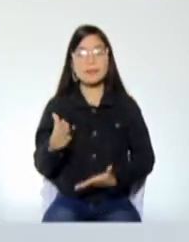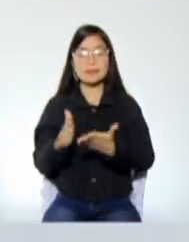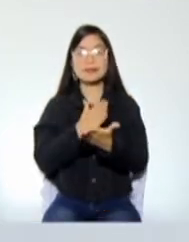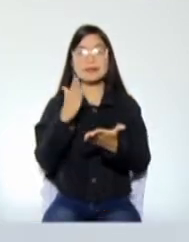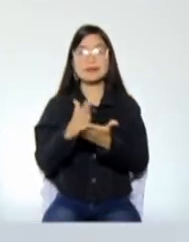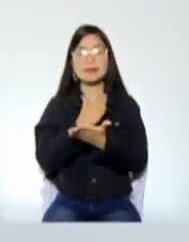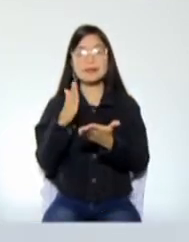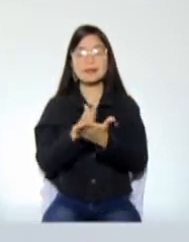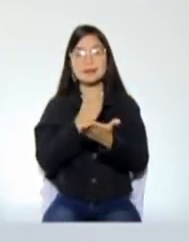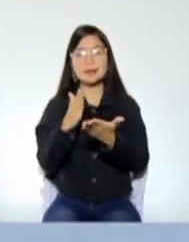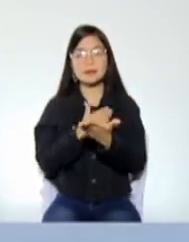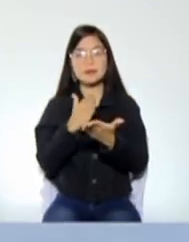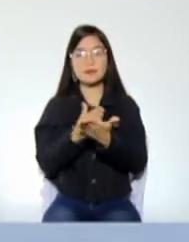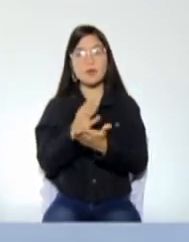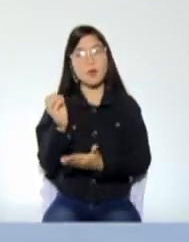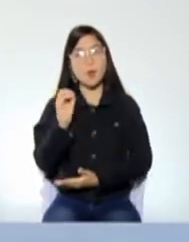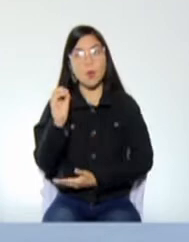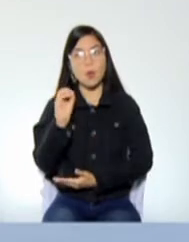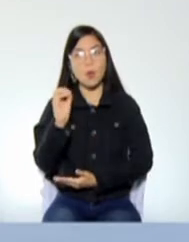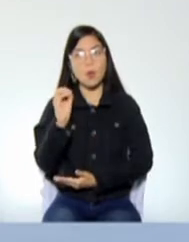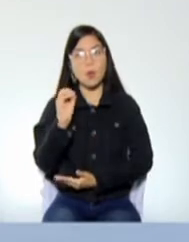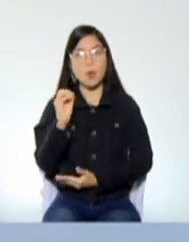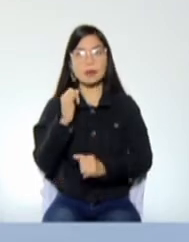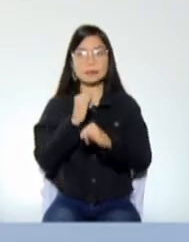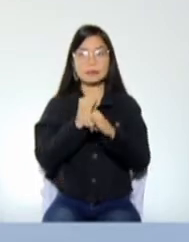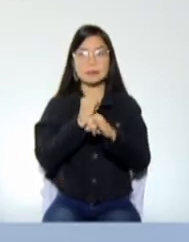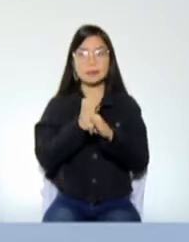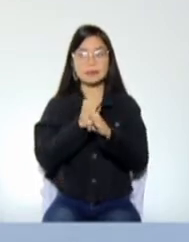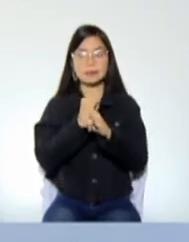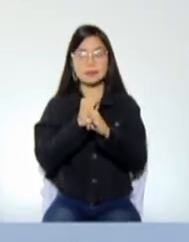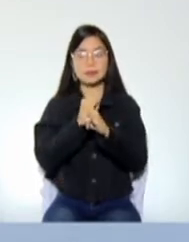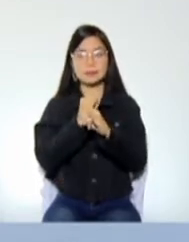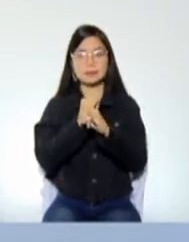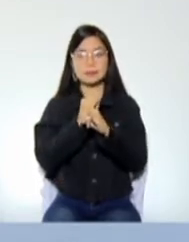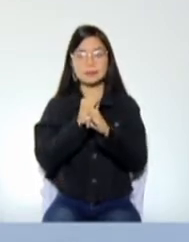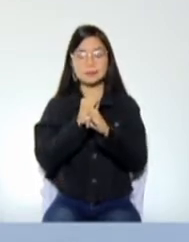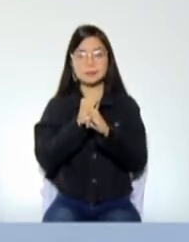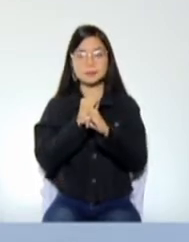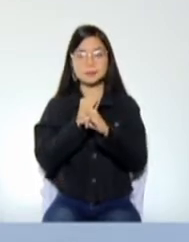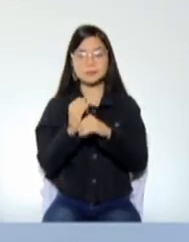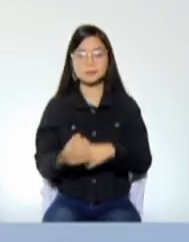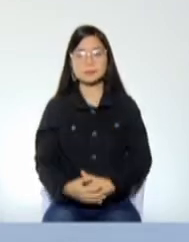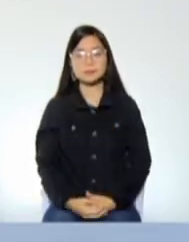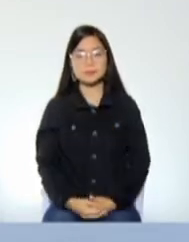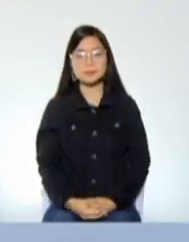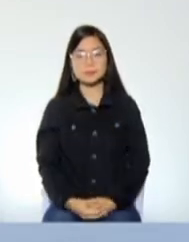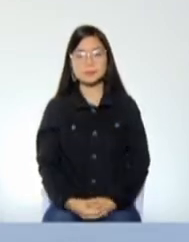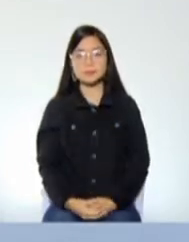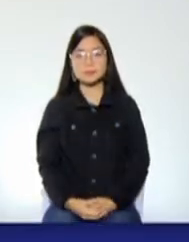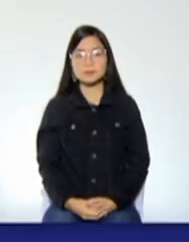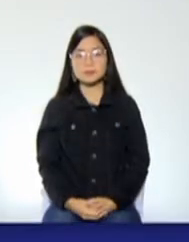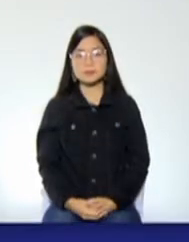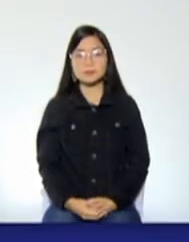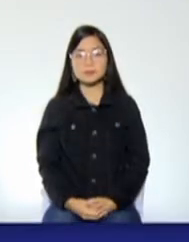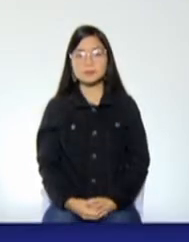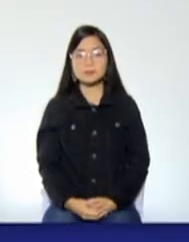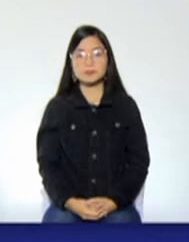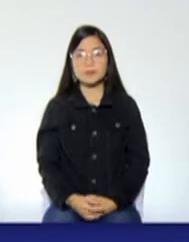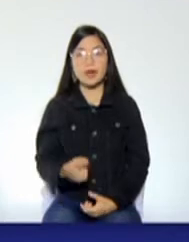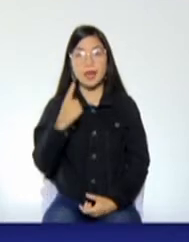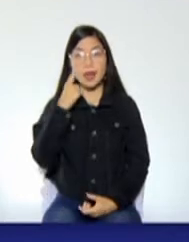libros o a las redes, en el caso del internet, y tendrán en las